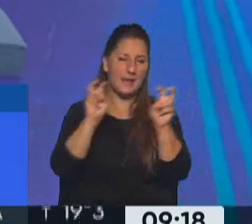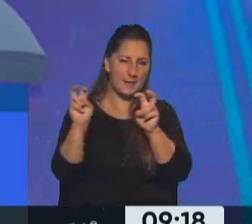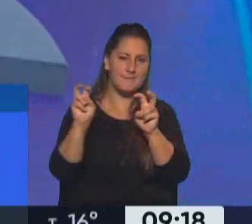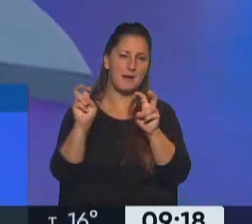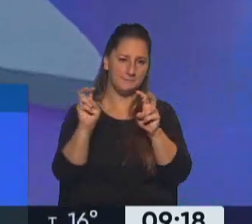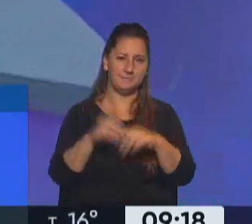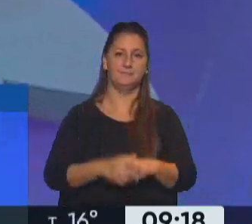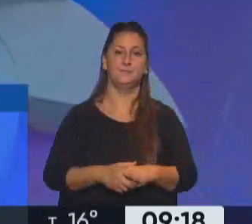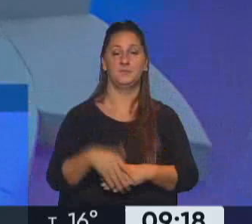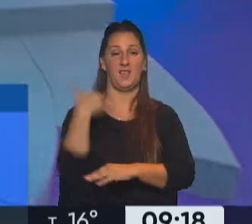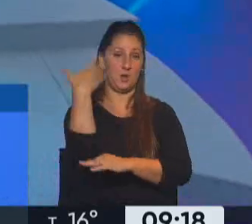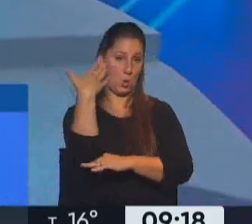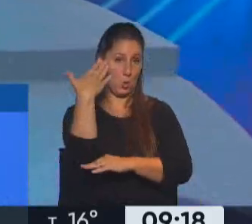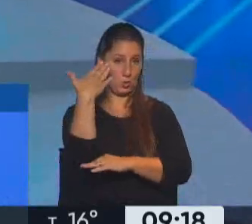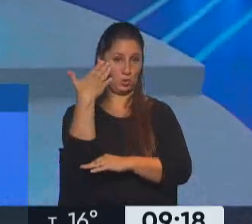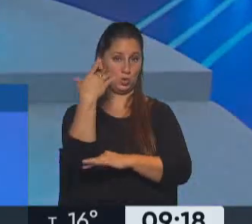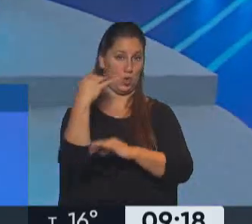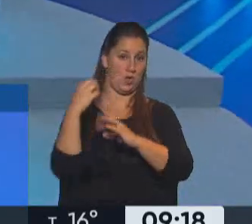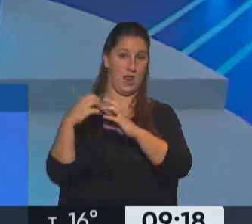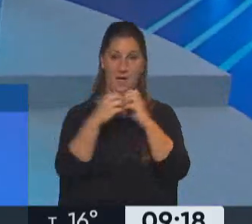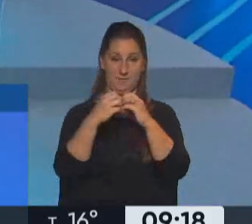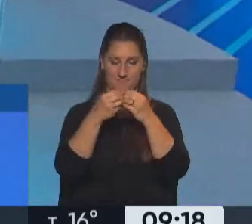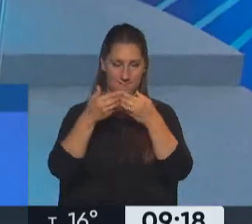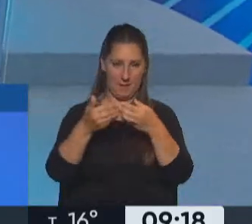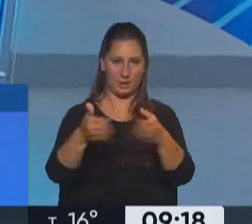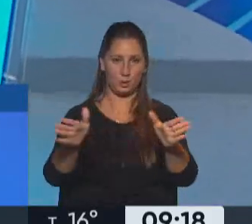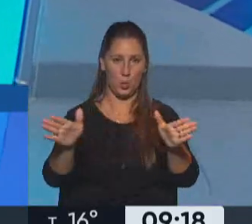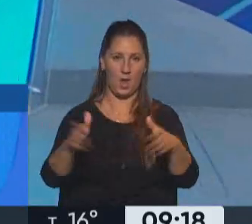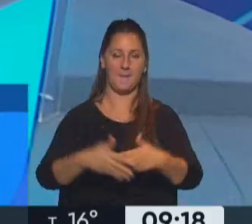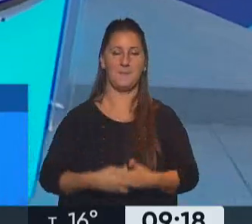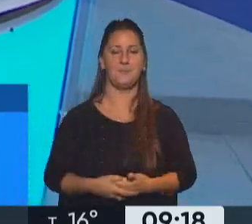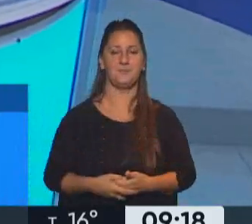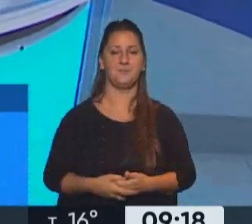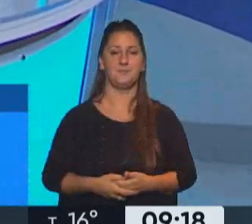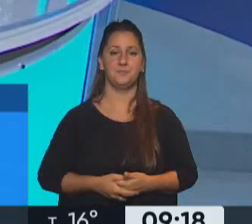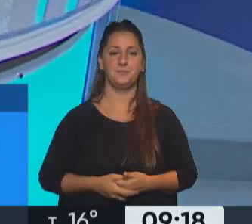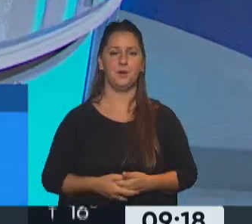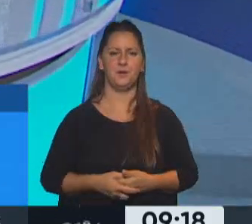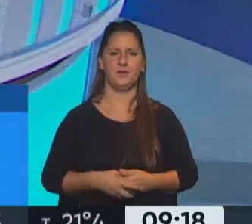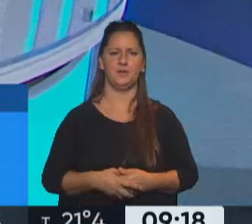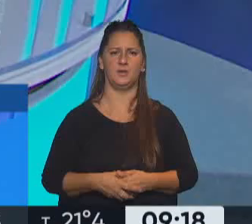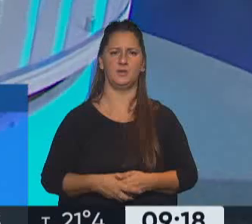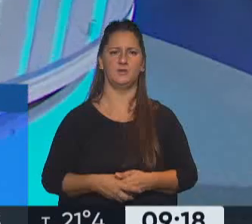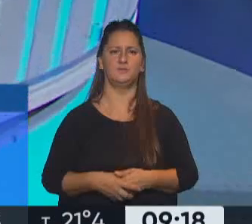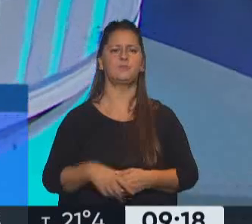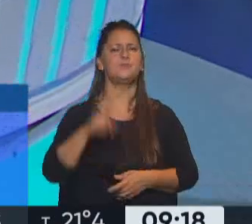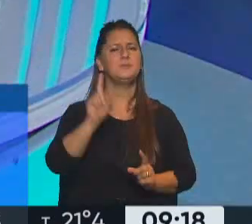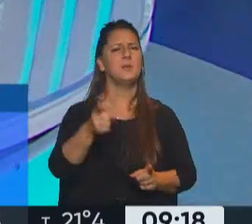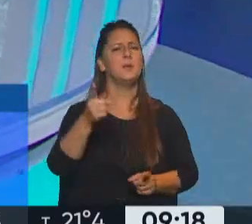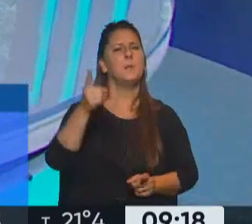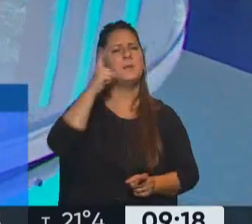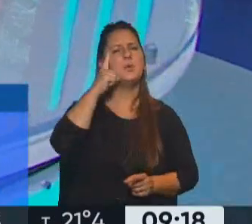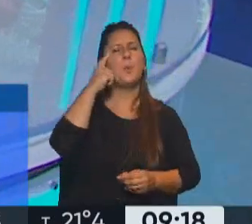lo que será su discurso en la apertura de sesiones ordinarias. Pero no quiero olvidarme de un tema. Yo creo que le va a pasar factura a la oposición también por la